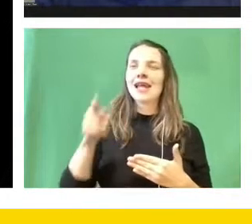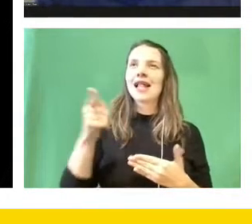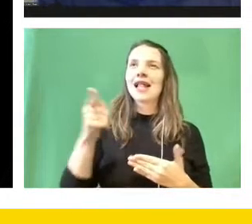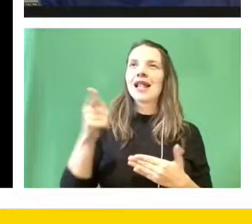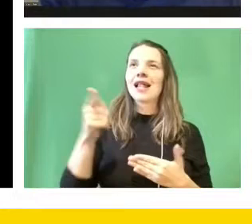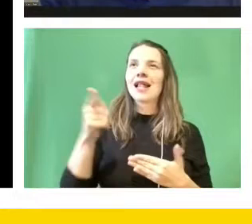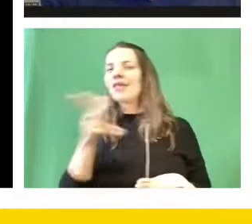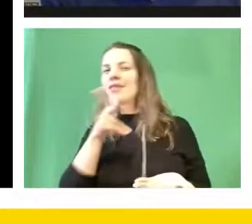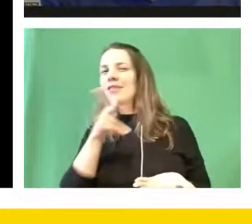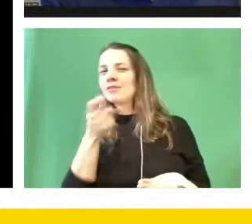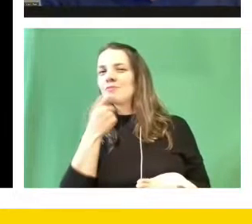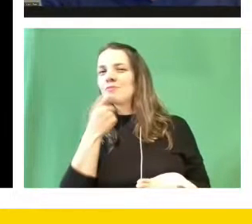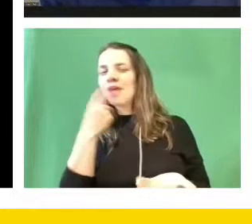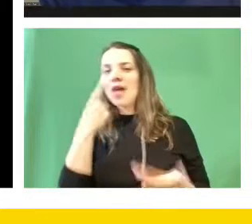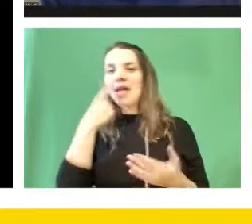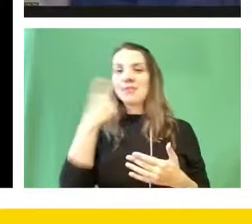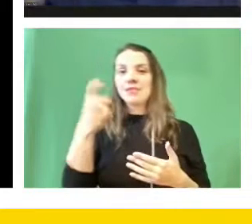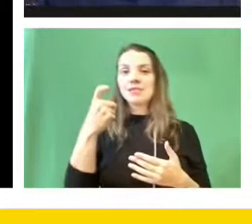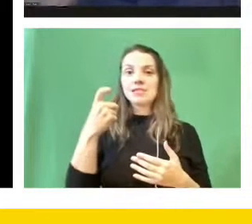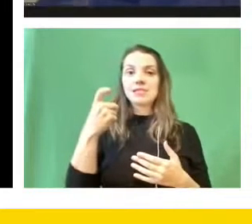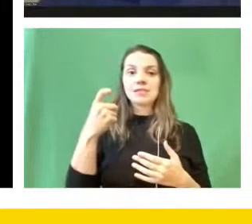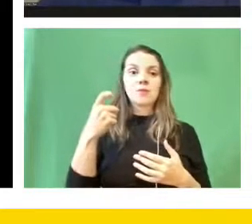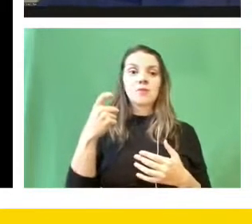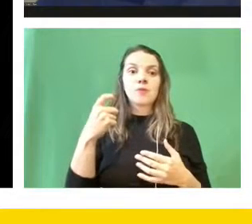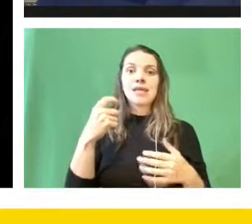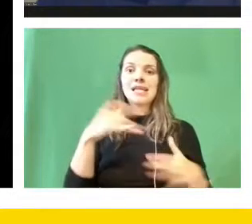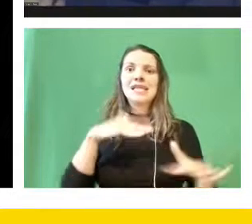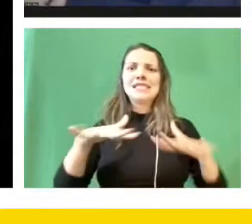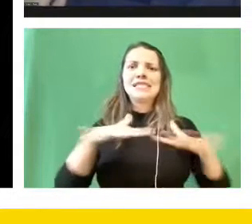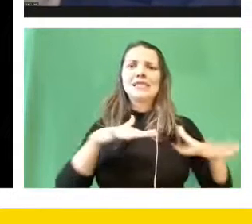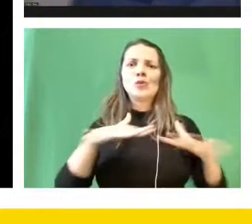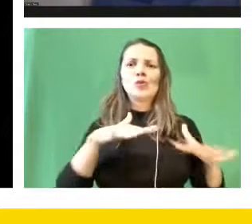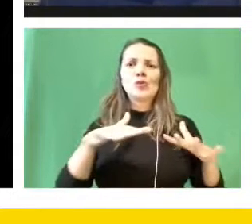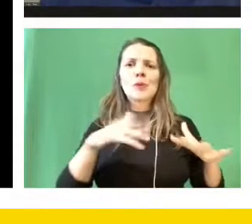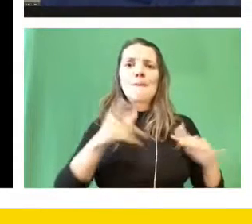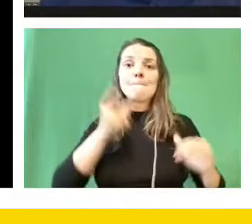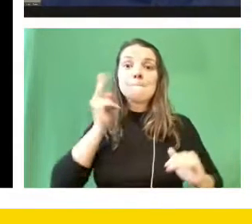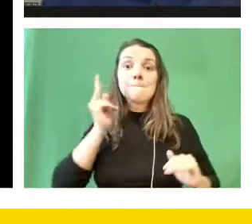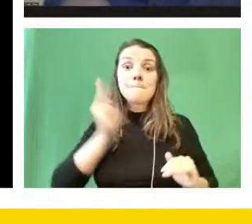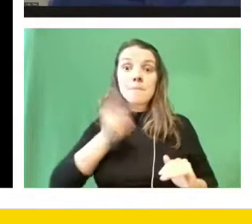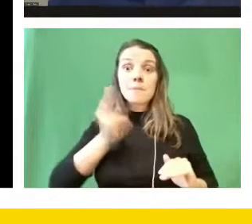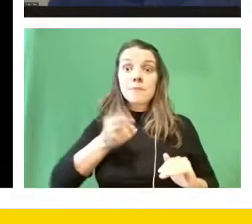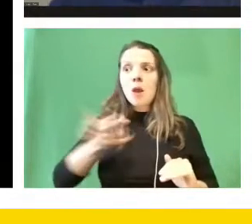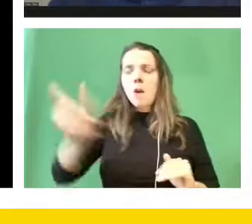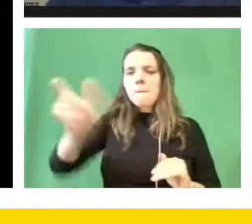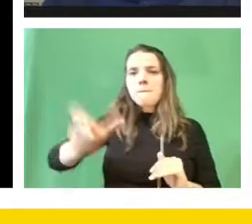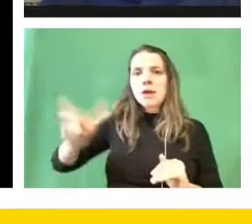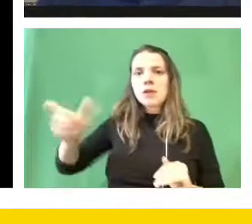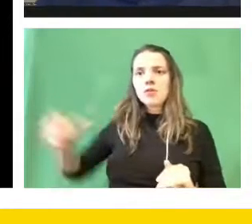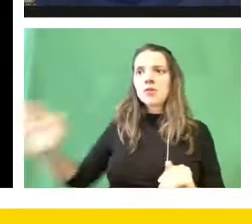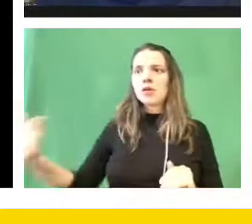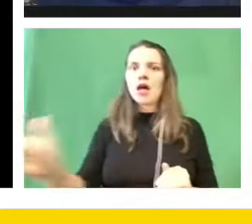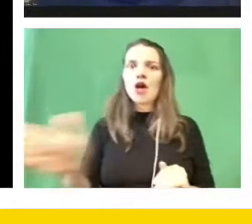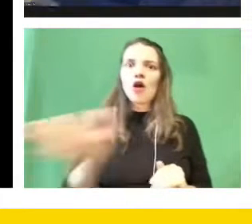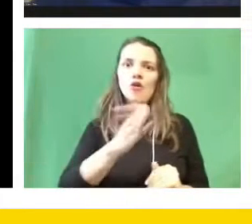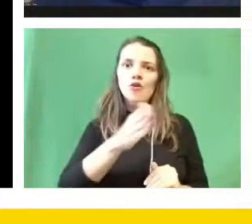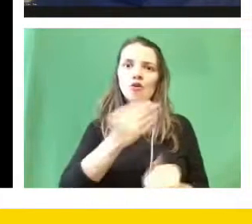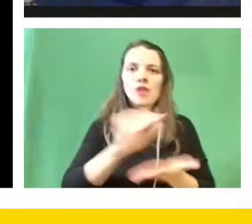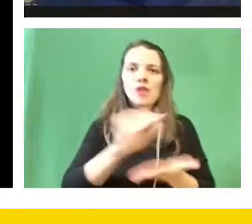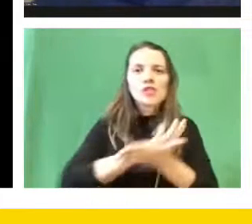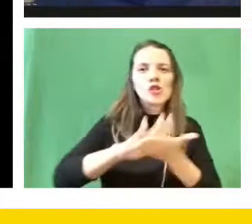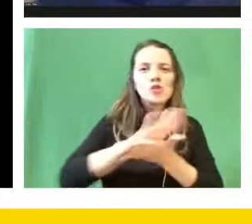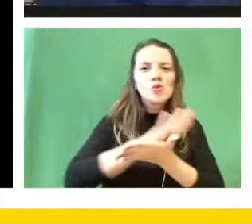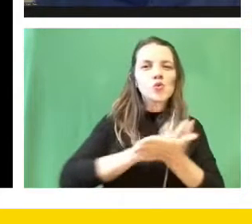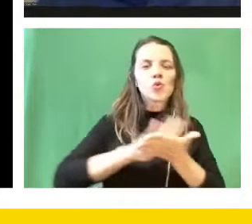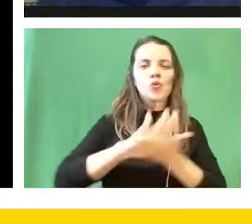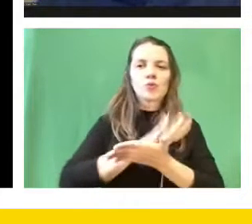vulnerabilidad a las amenazas. Y entonces, si nos enfocamos ahora en el objetivo o en el título de esta presentación, es la